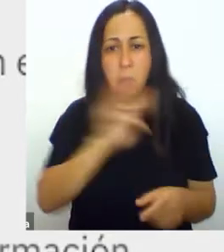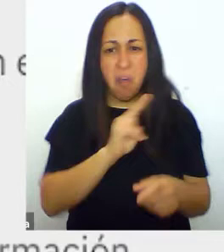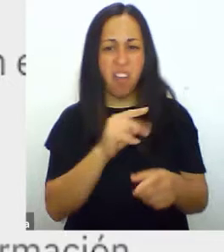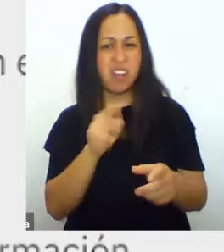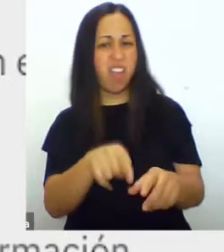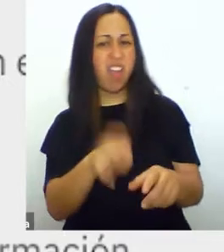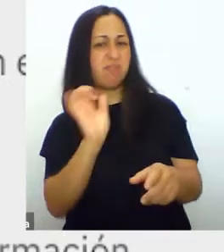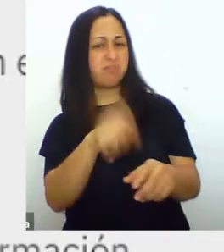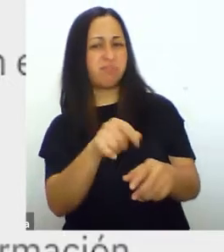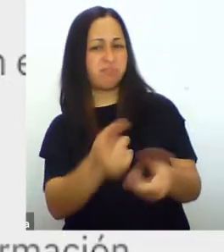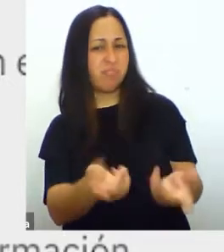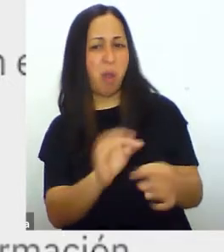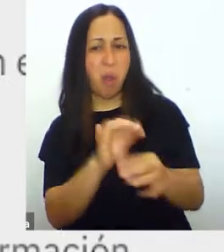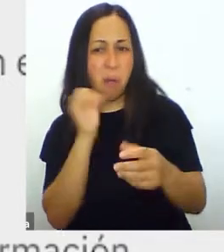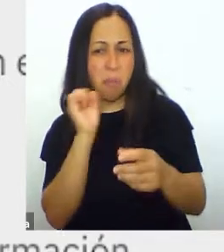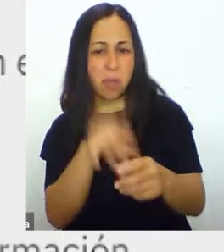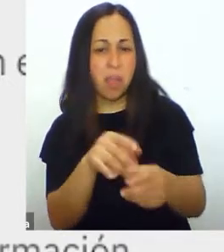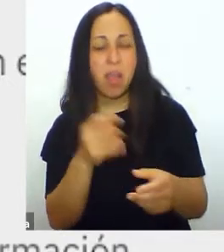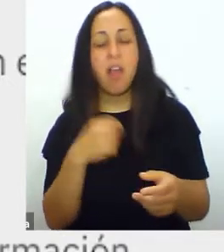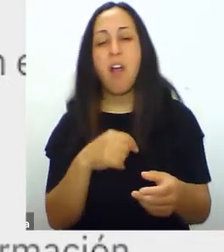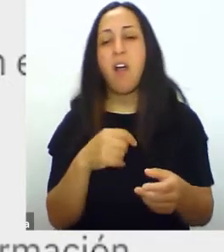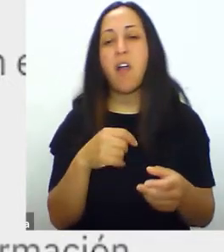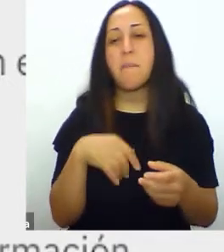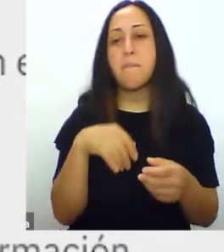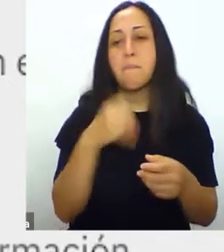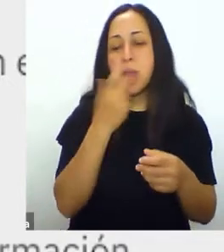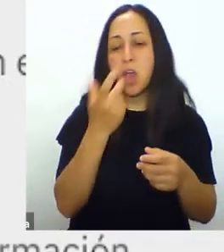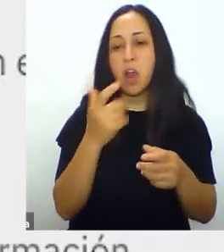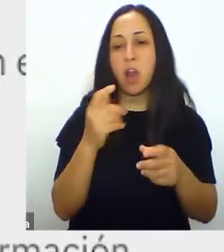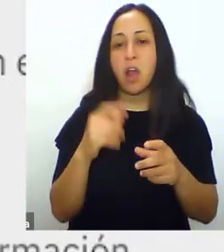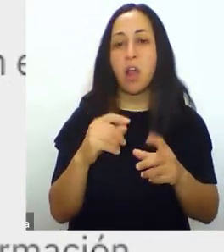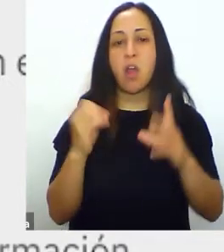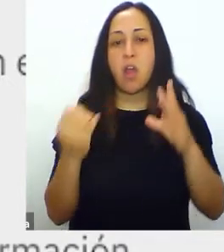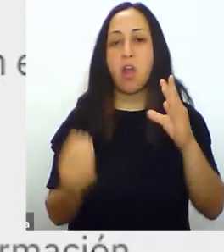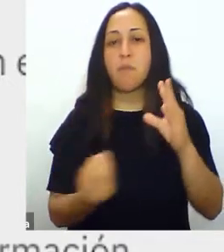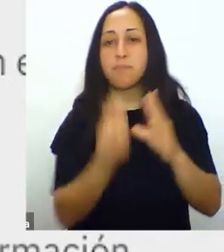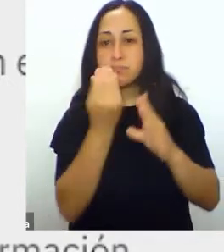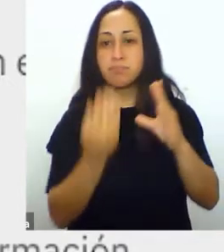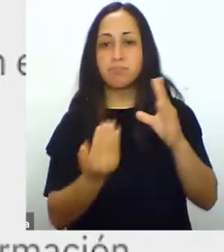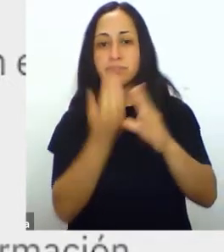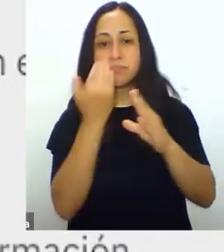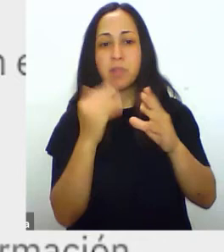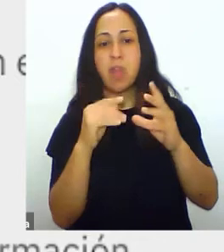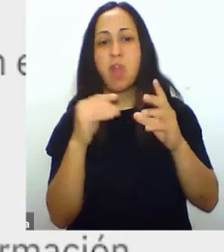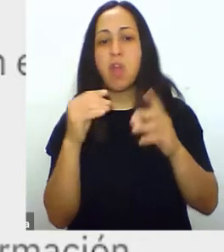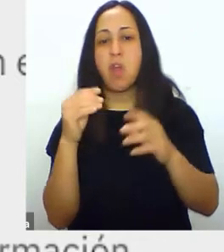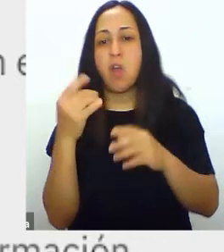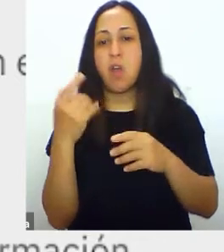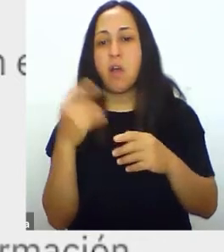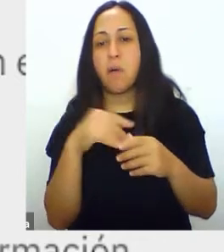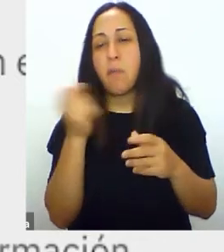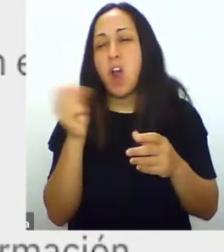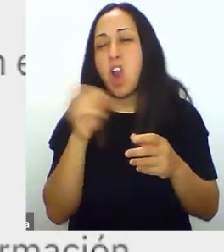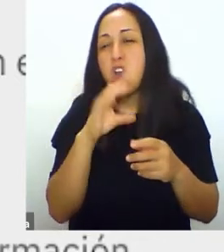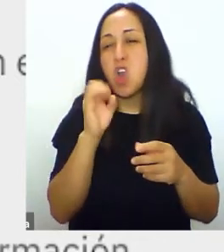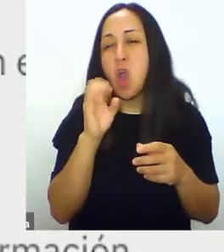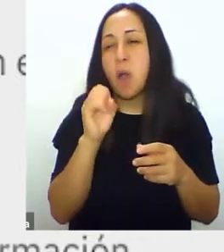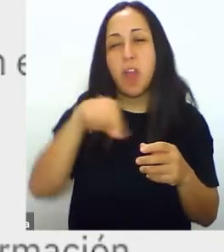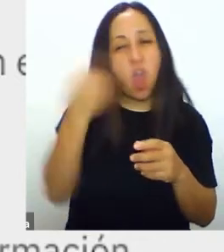mujer. Hoy en día prefiere compartir posteos de fútbol escritos por otras personas, para evitar pasar malos